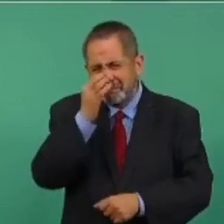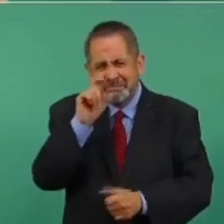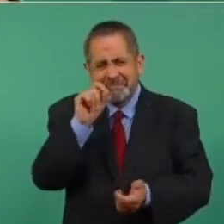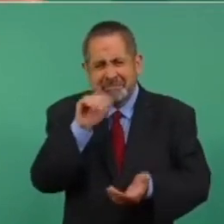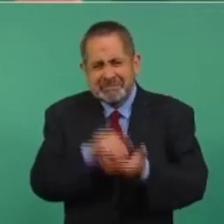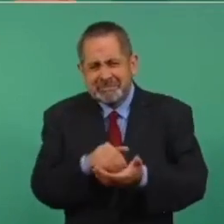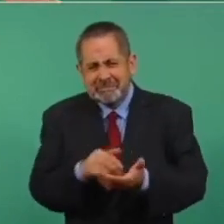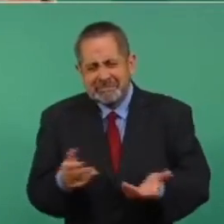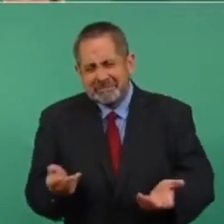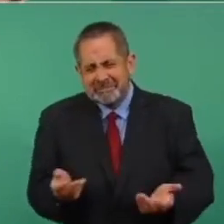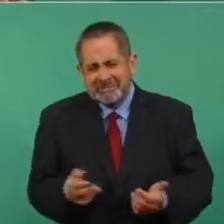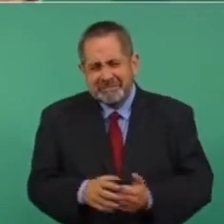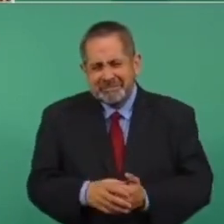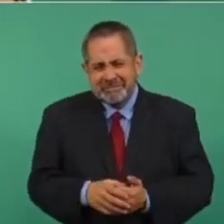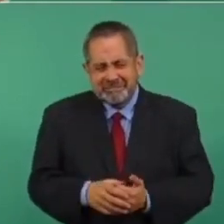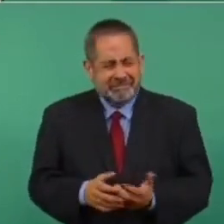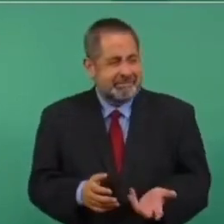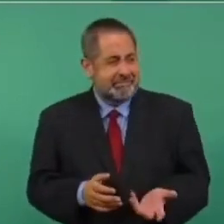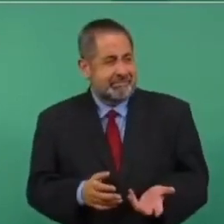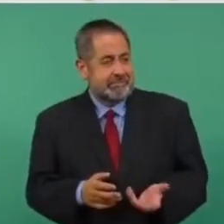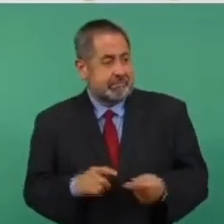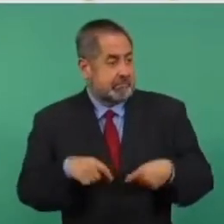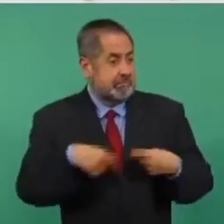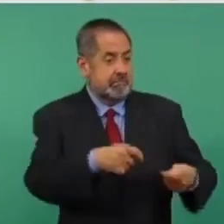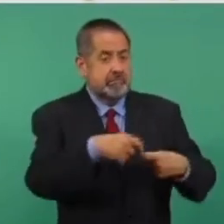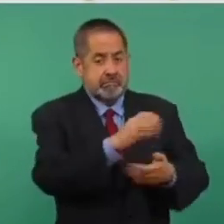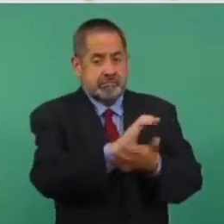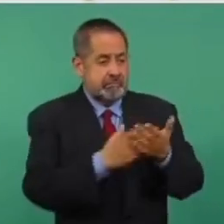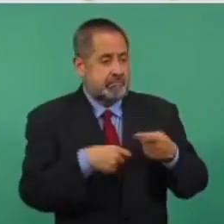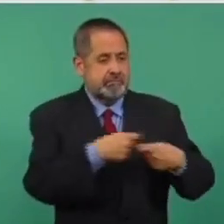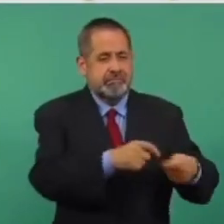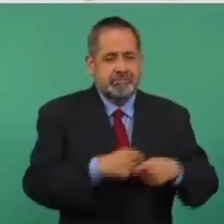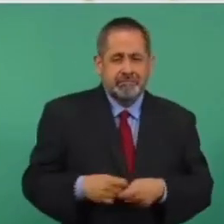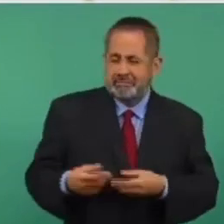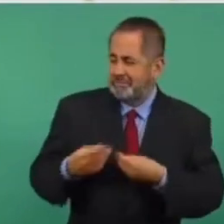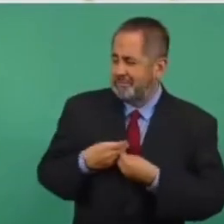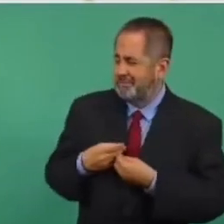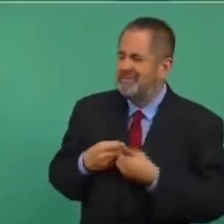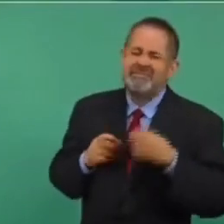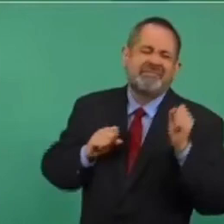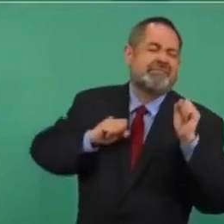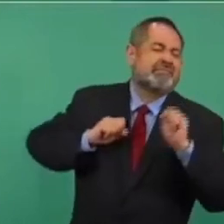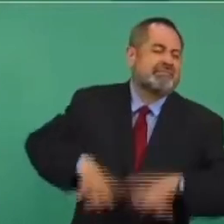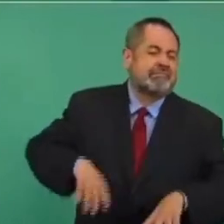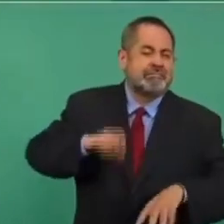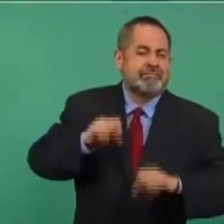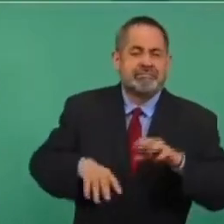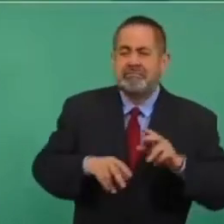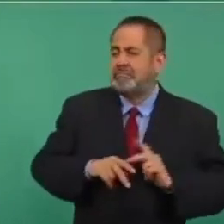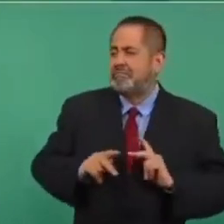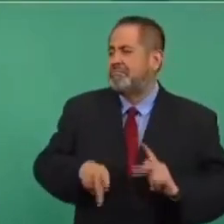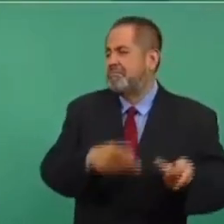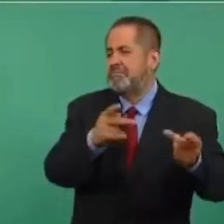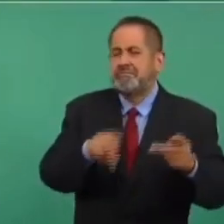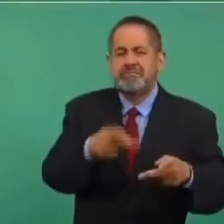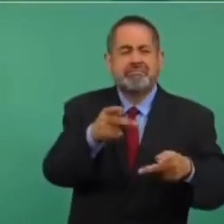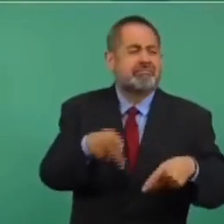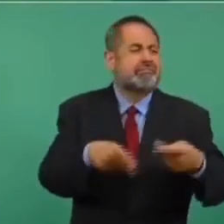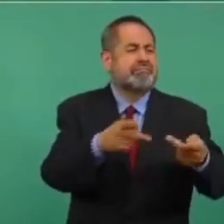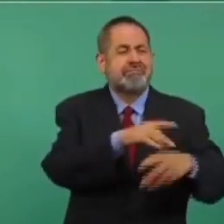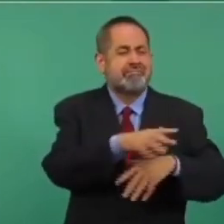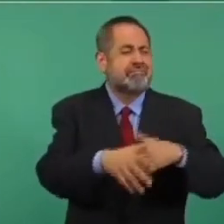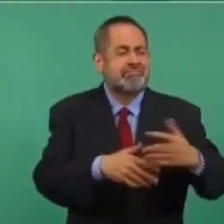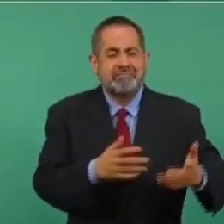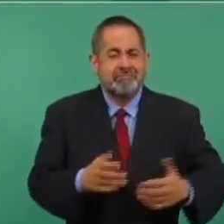Y ya los que recibieron las concesiones ya ni siquiera las tienen, ya las vendieron.